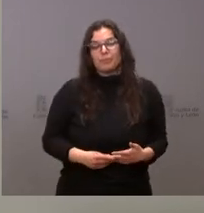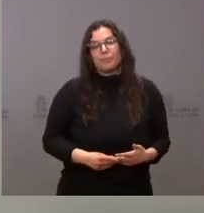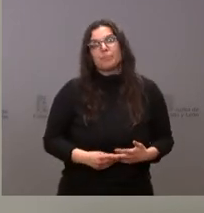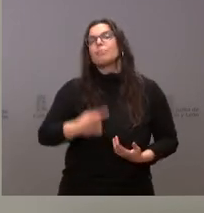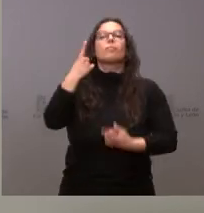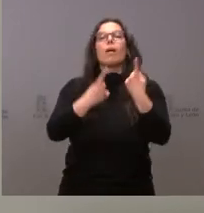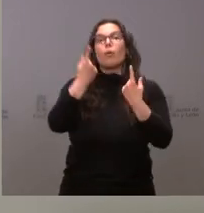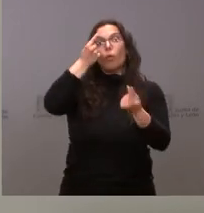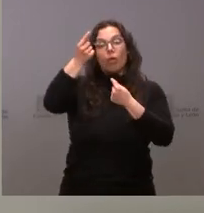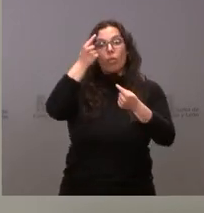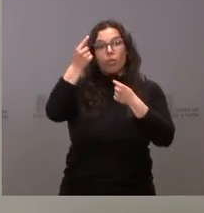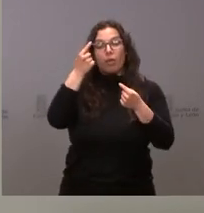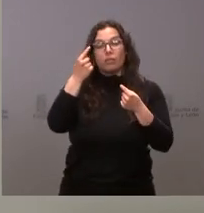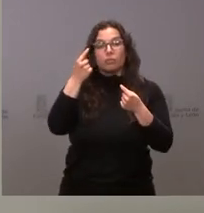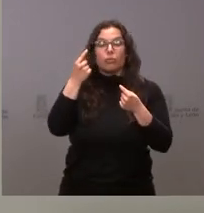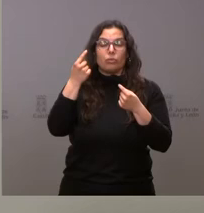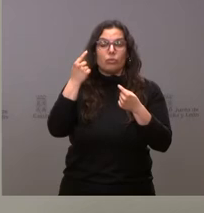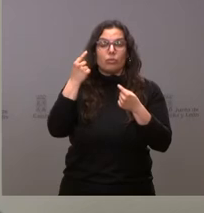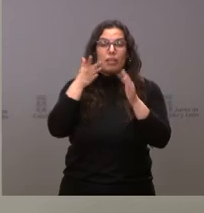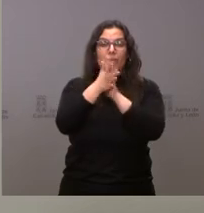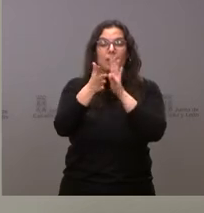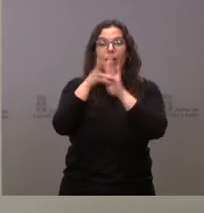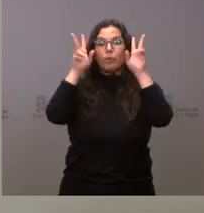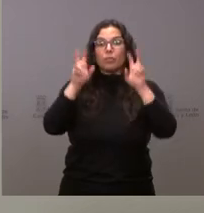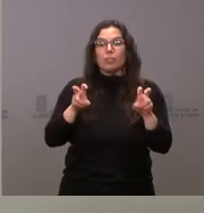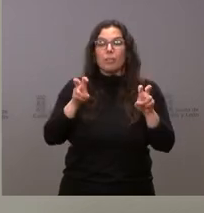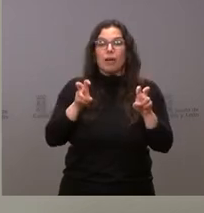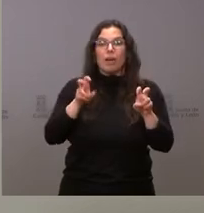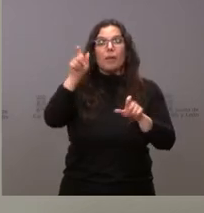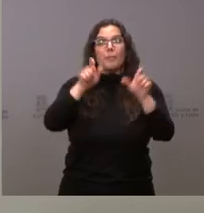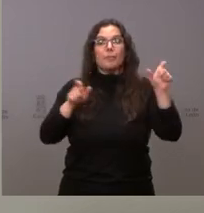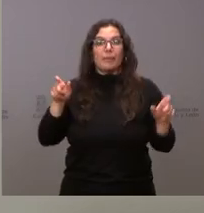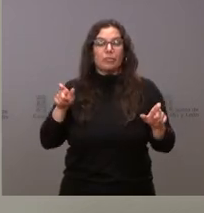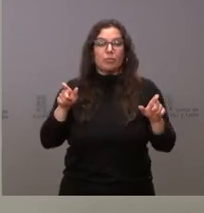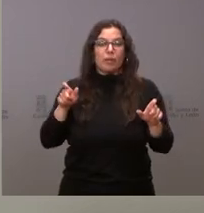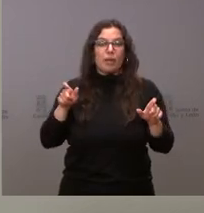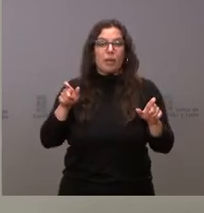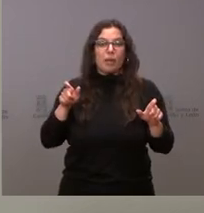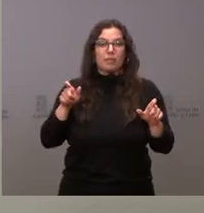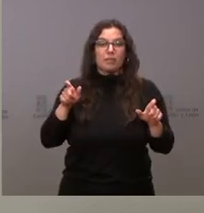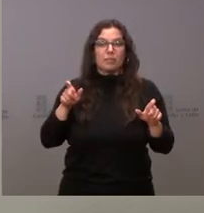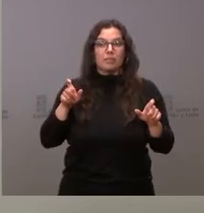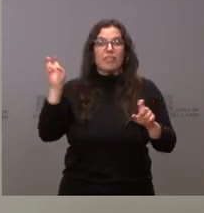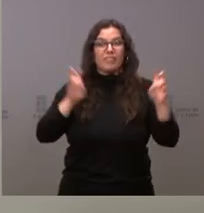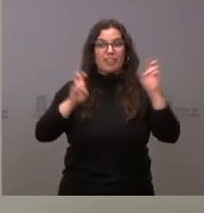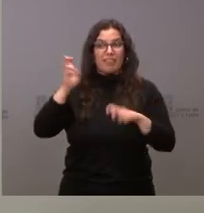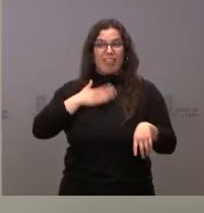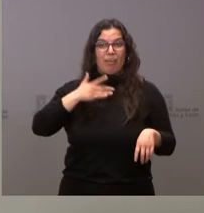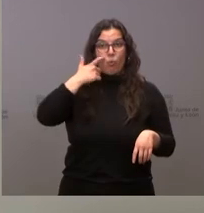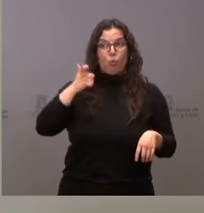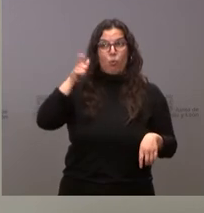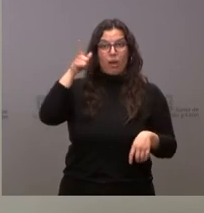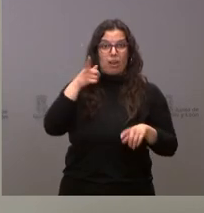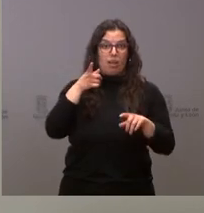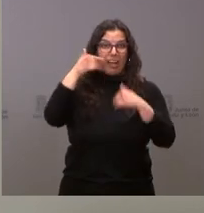datos que les venimos ofreciendo en relación con el número de personas que están llegando desde ucrania y que están siendo